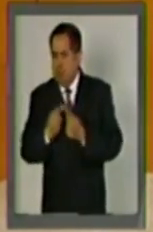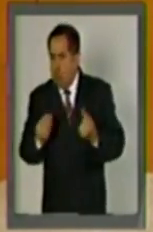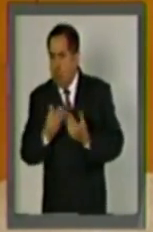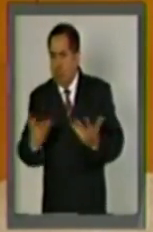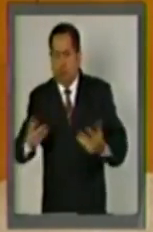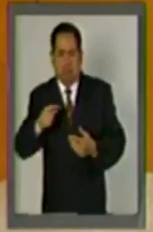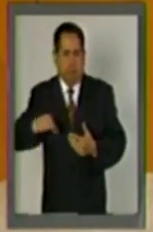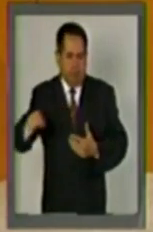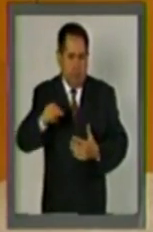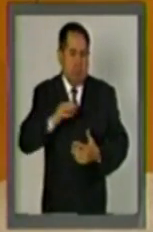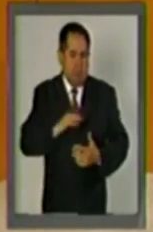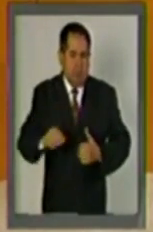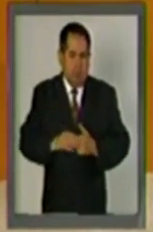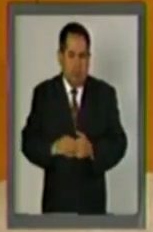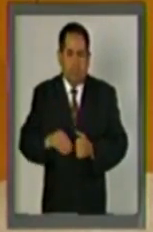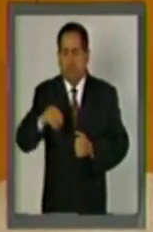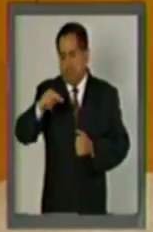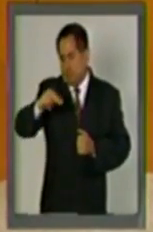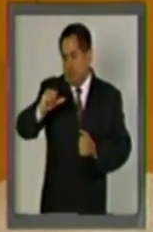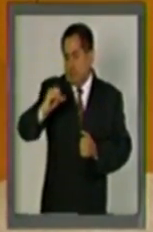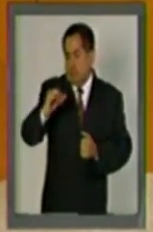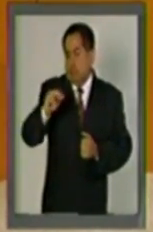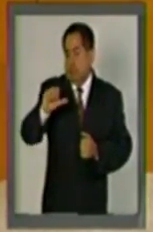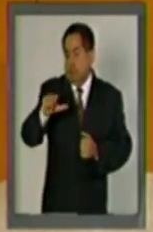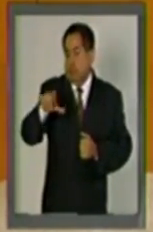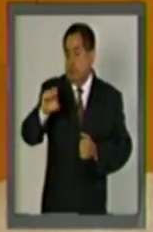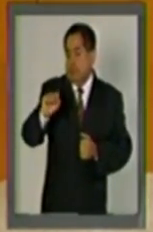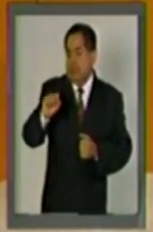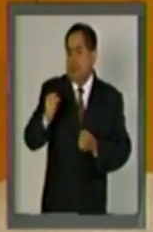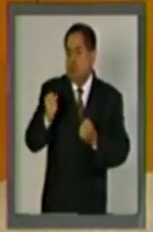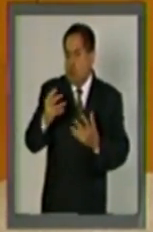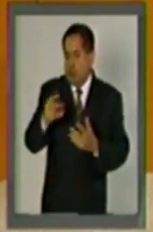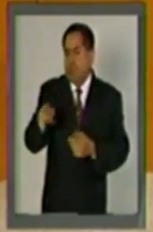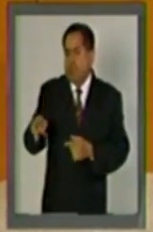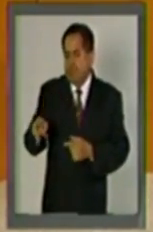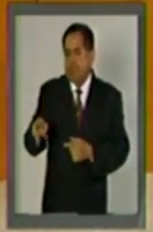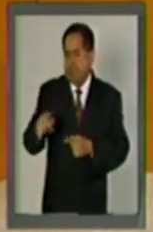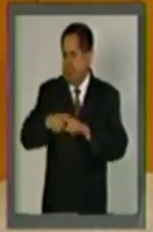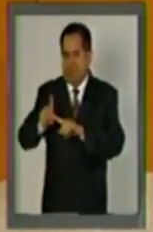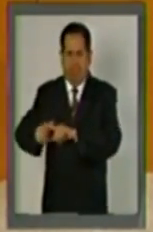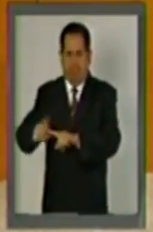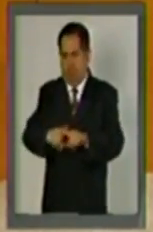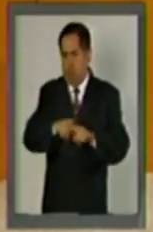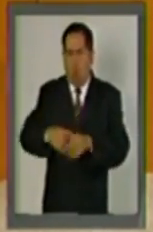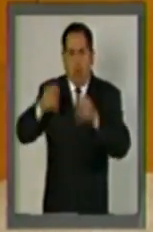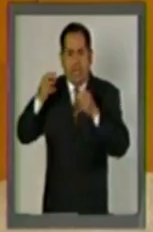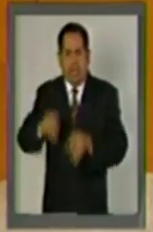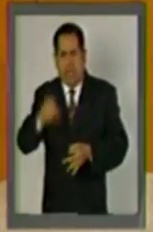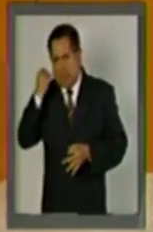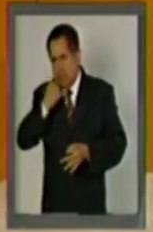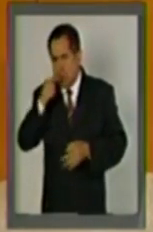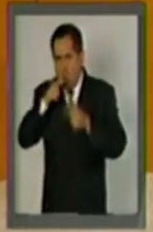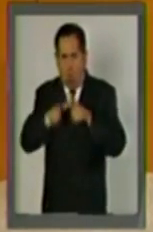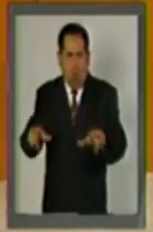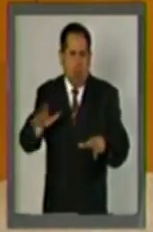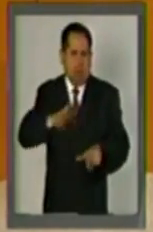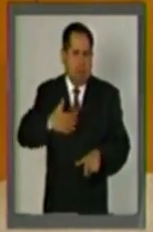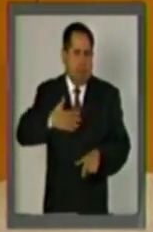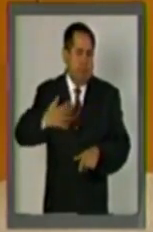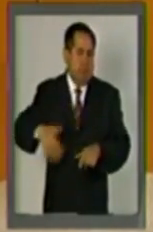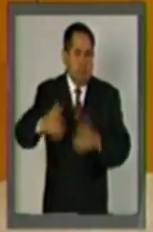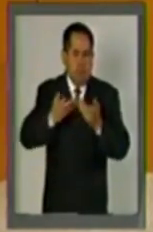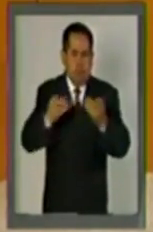español, sino de las lenguas nacionales, de todas las lenguas originarias de nuestro